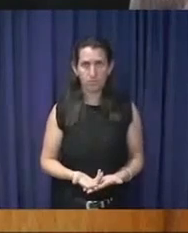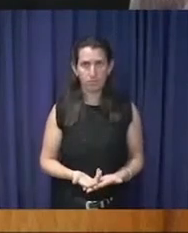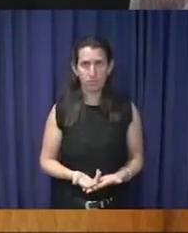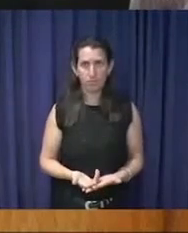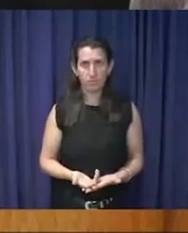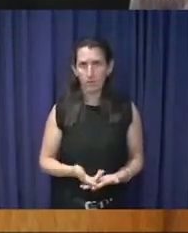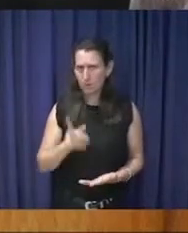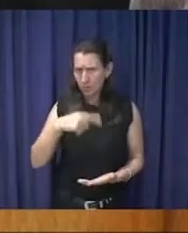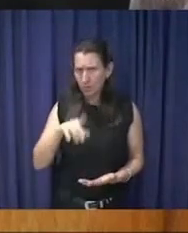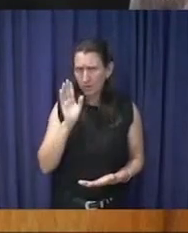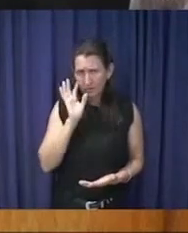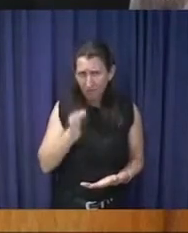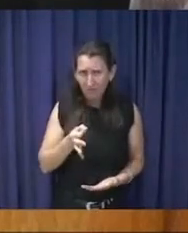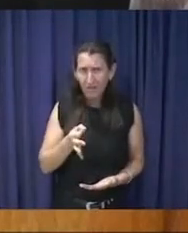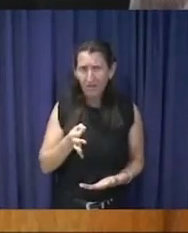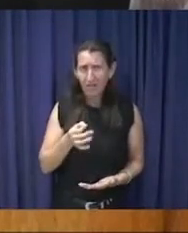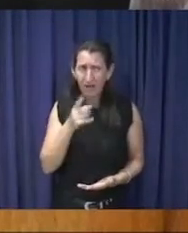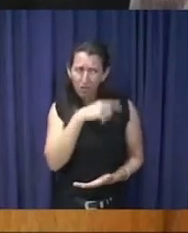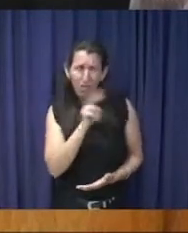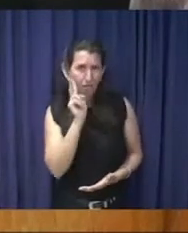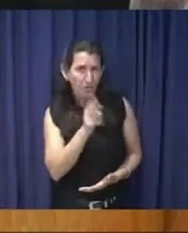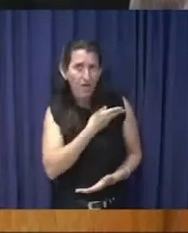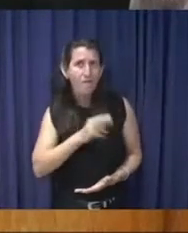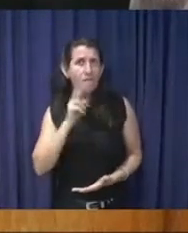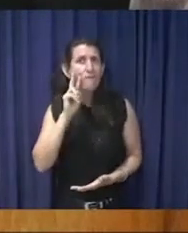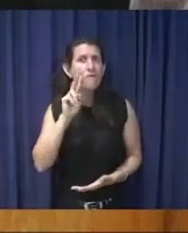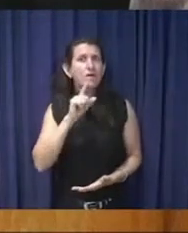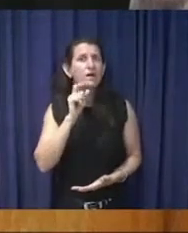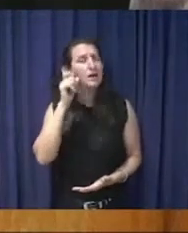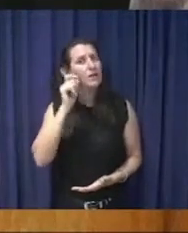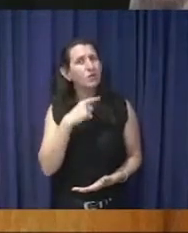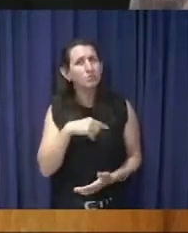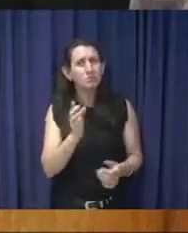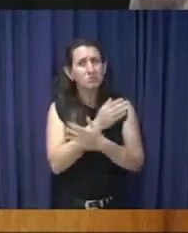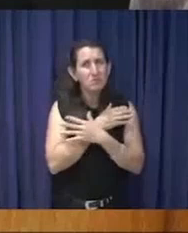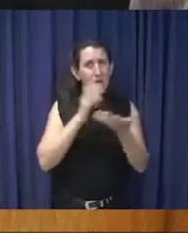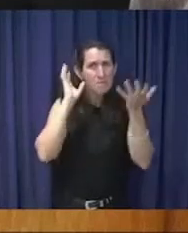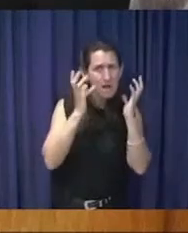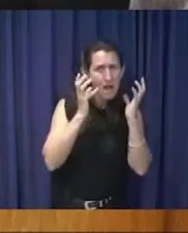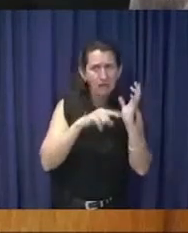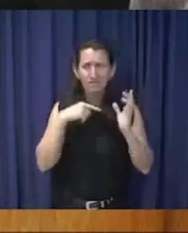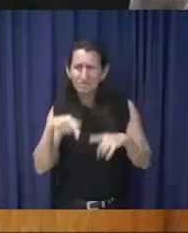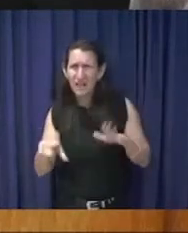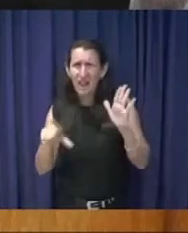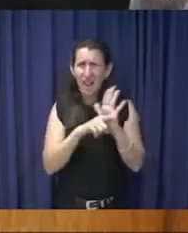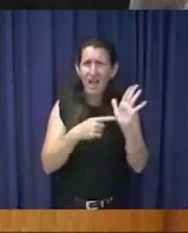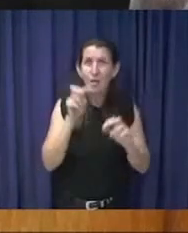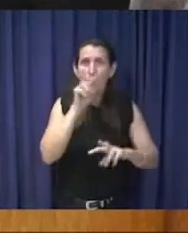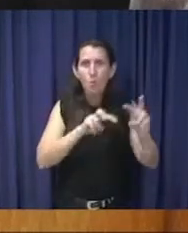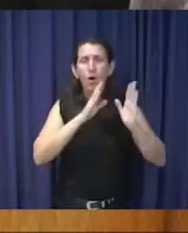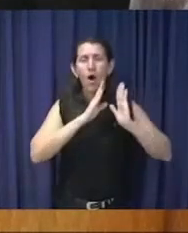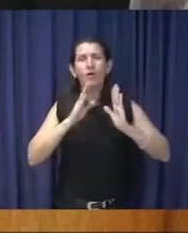¿En serio les molestan los abrazos de Frigerio con Milei? ¿En serio es esta ley la que les molesta? ¿Una ley que busca ordenar